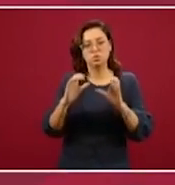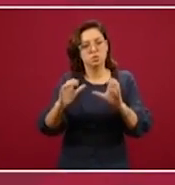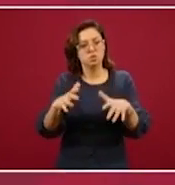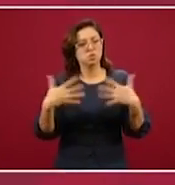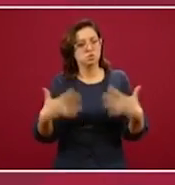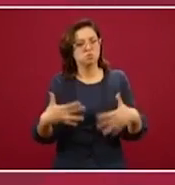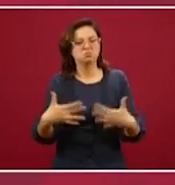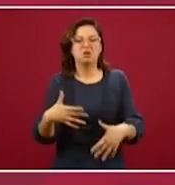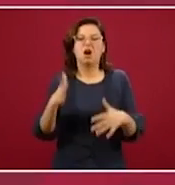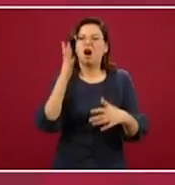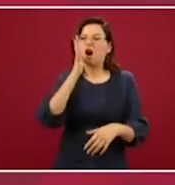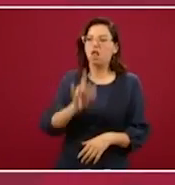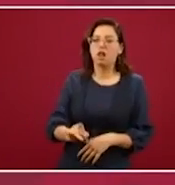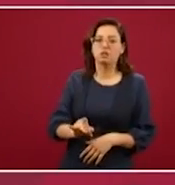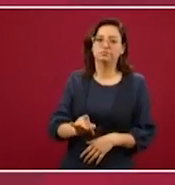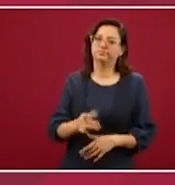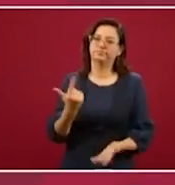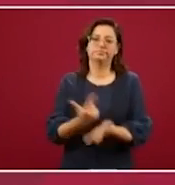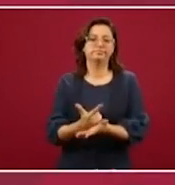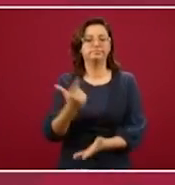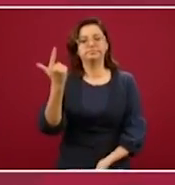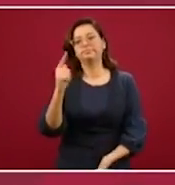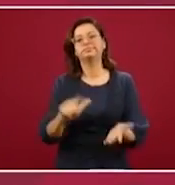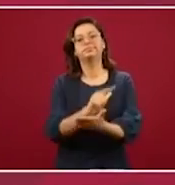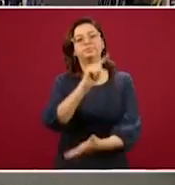Eso no lo podríamos hacer.